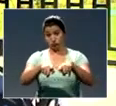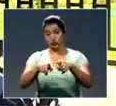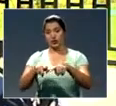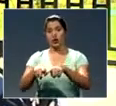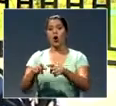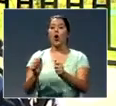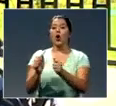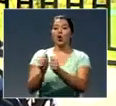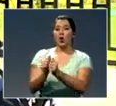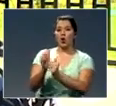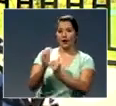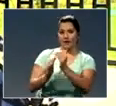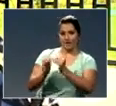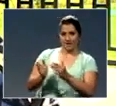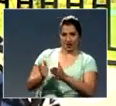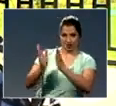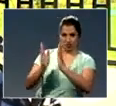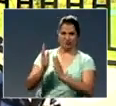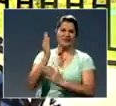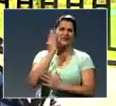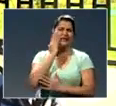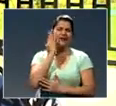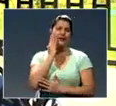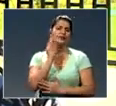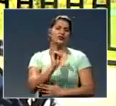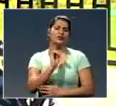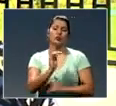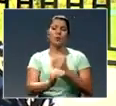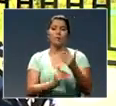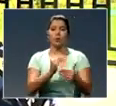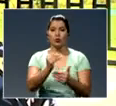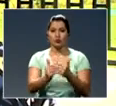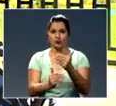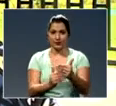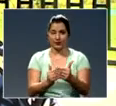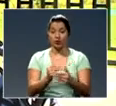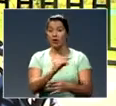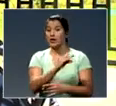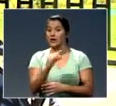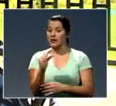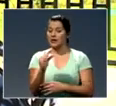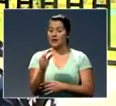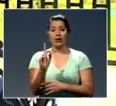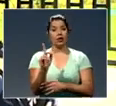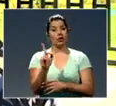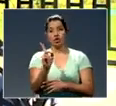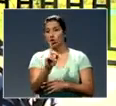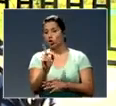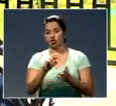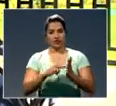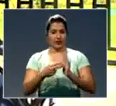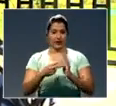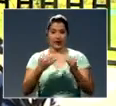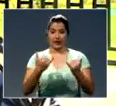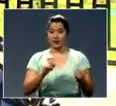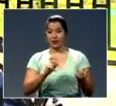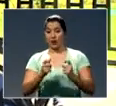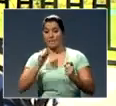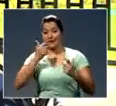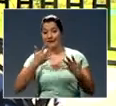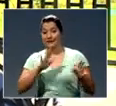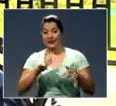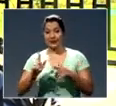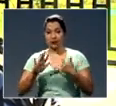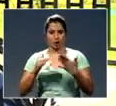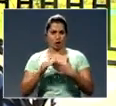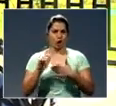entendiéndose que se trata de un proceso y no necesariamente una implementación intempestiva de la noche a la mañana, y creo que esto lo